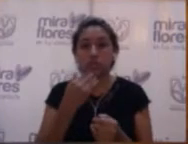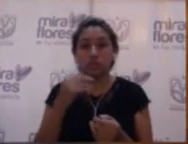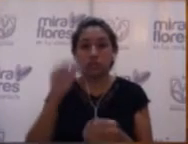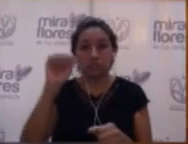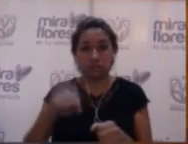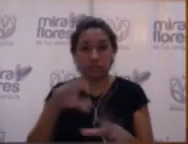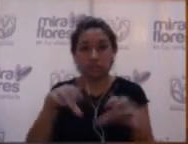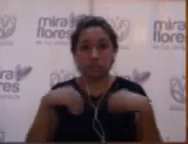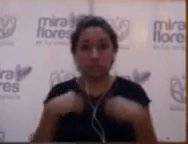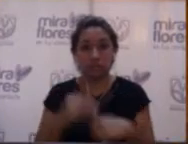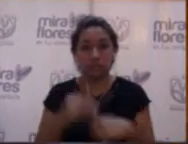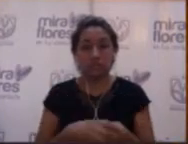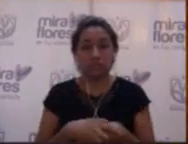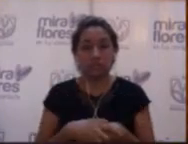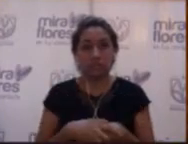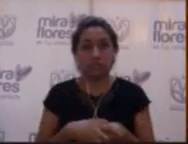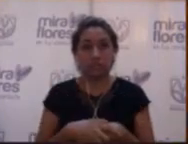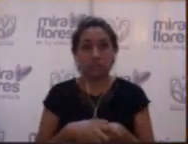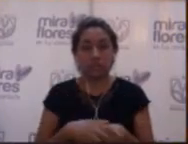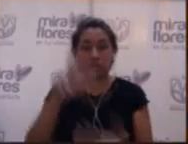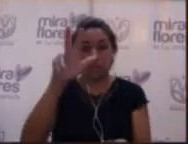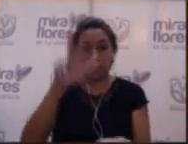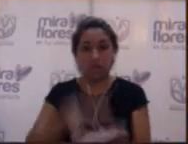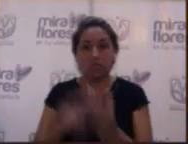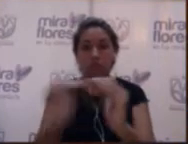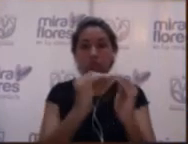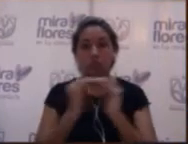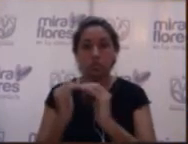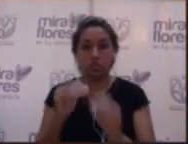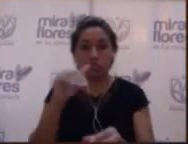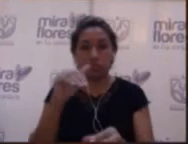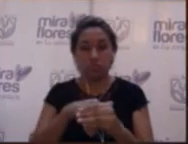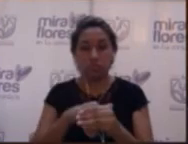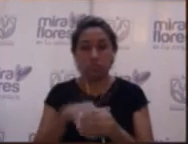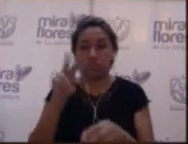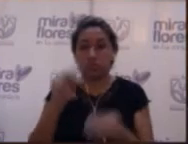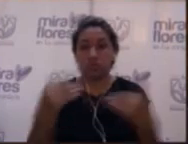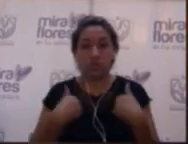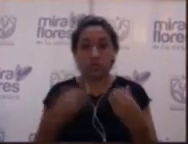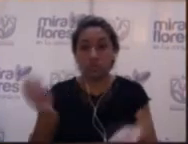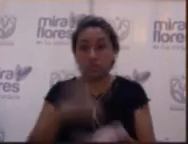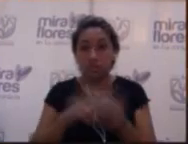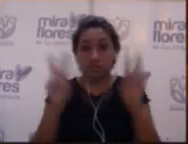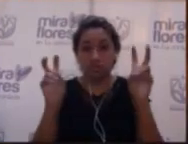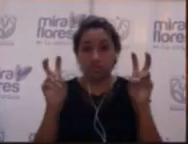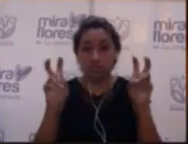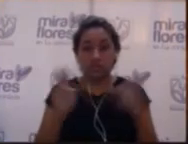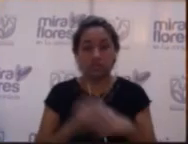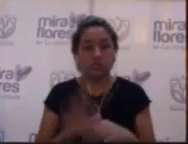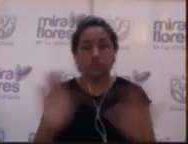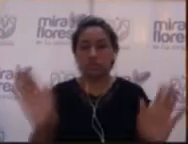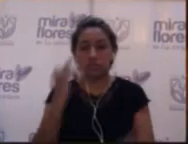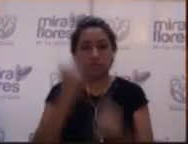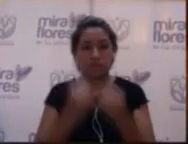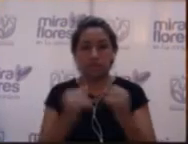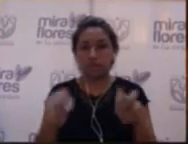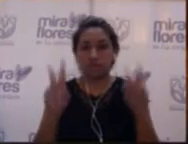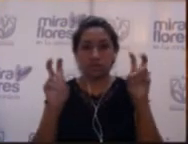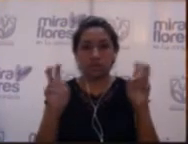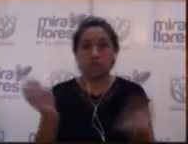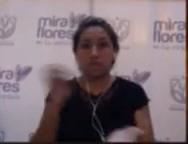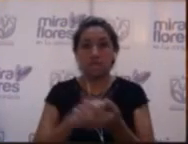señal de conformidad. Aprobado por unanimidad de votos. No tenemos más temas que tratar, ¿verdad? Es todo, señor alcalde. No